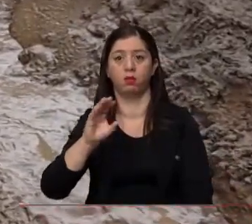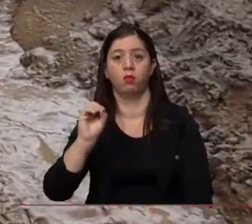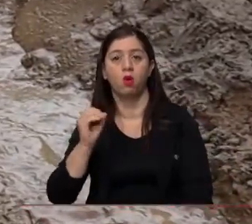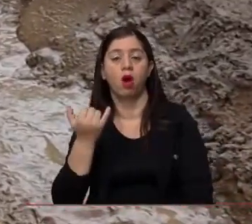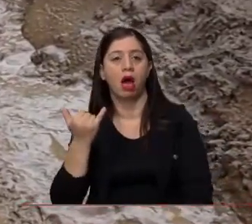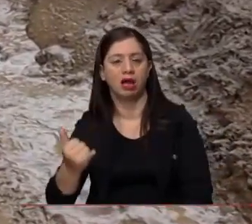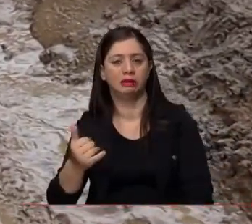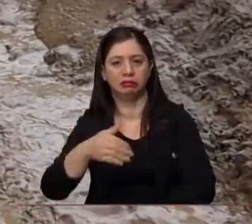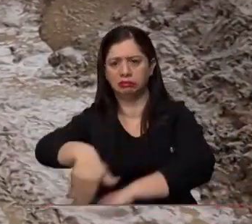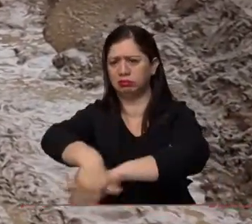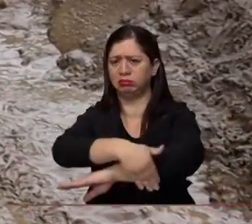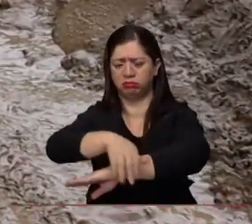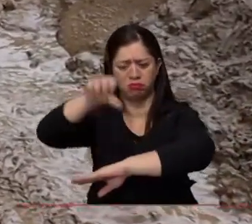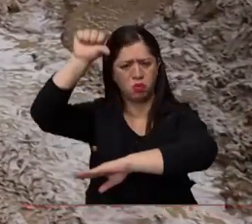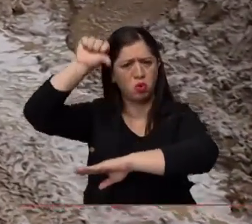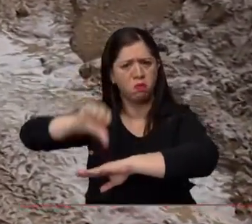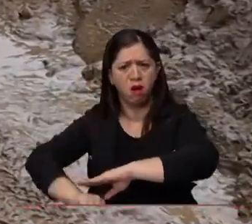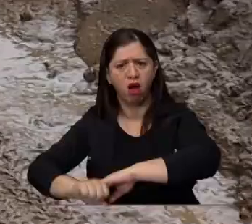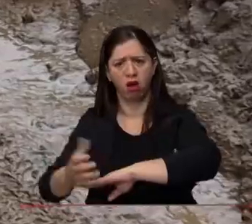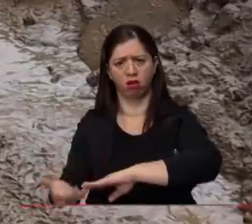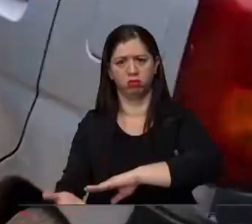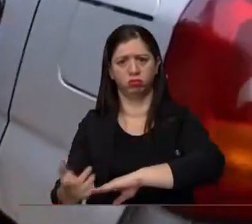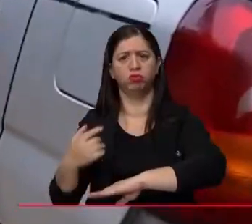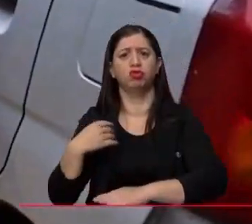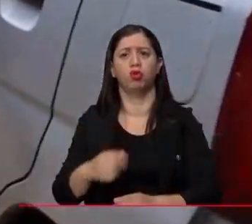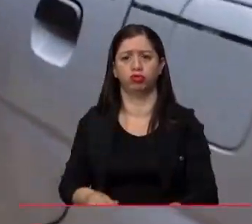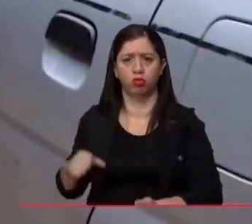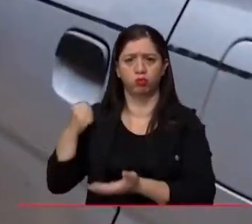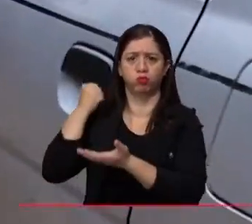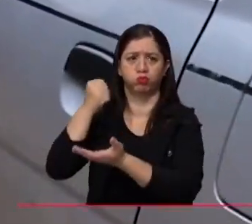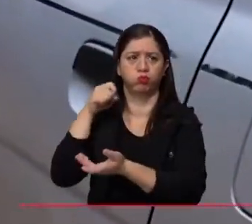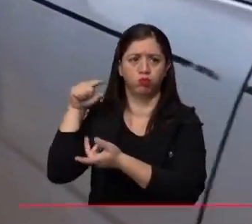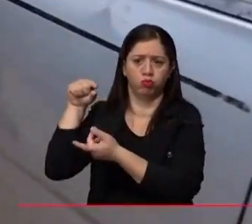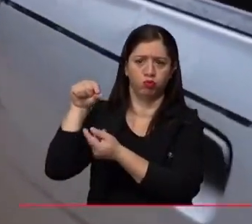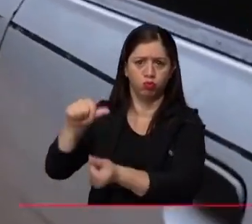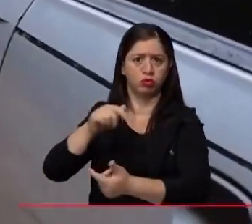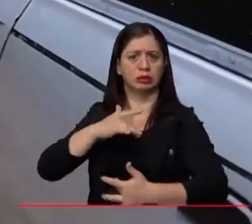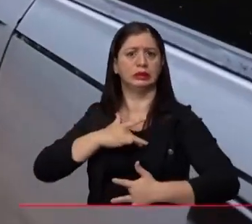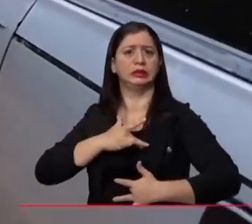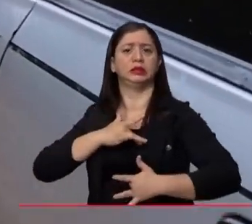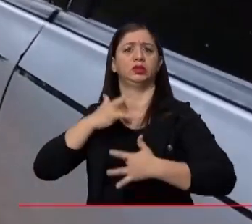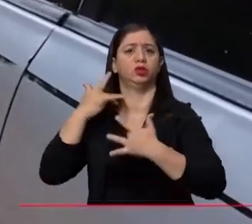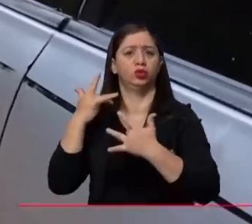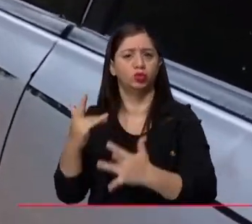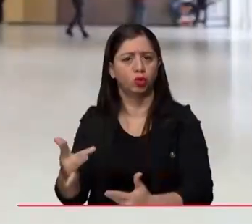encuentra en muy mal estado. Nosotros como municipio hicimos un aporte grandísimo de solidaridad